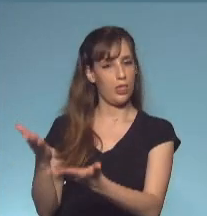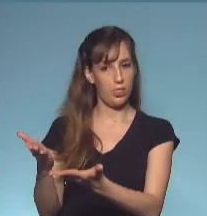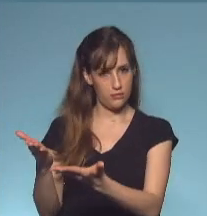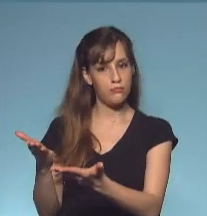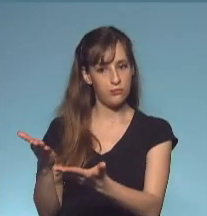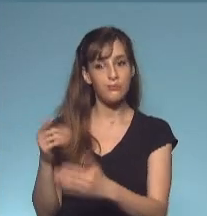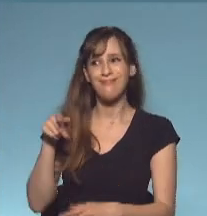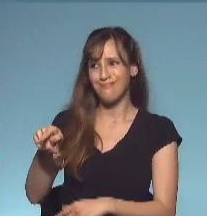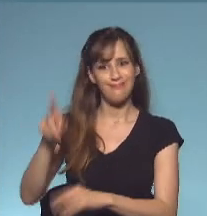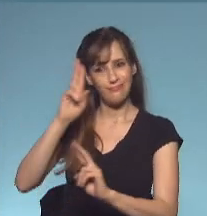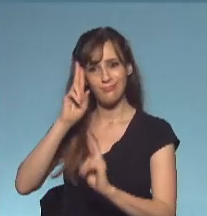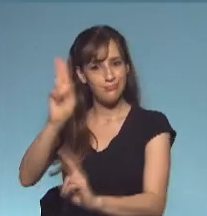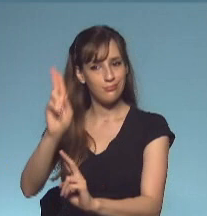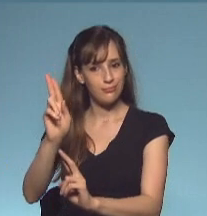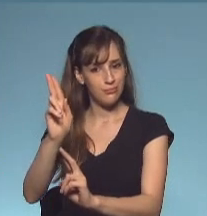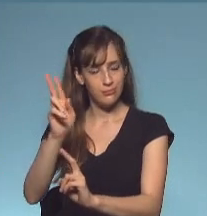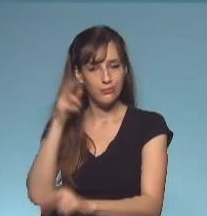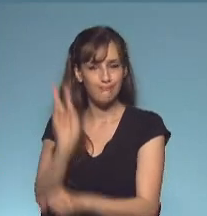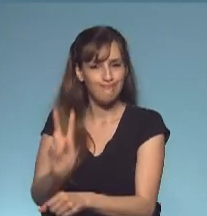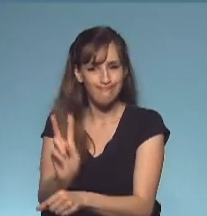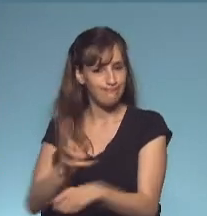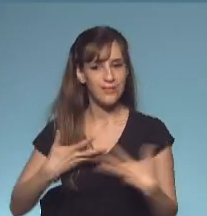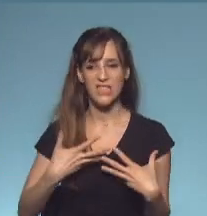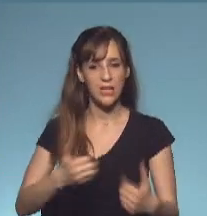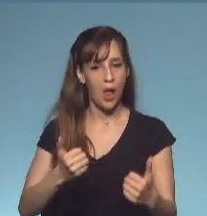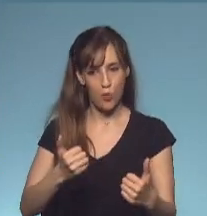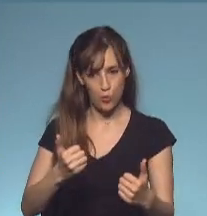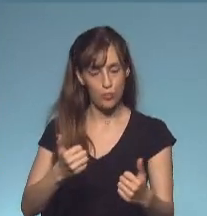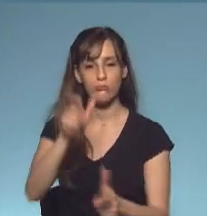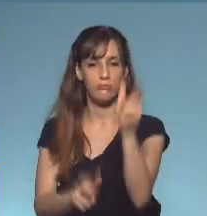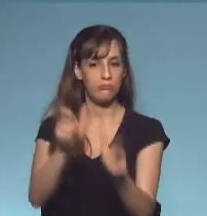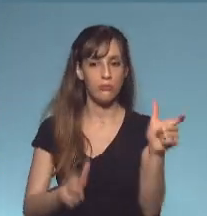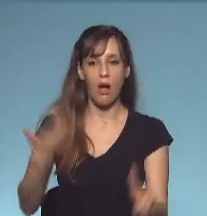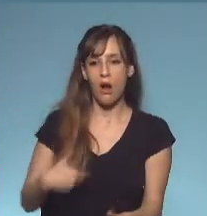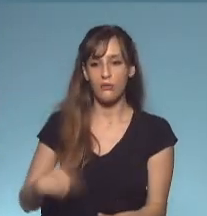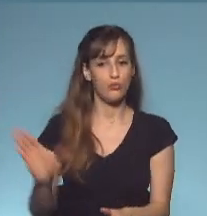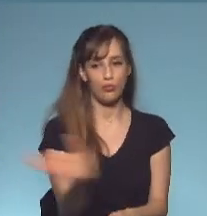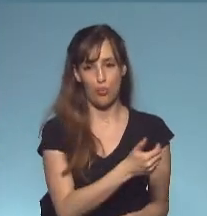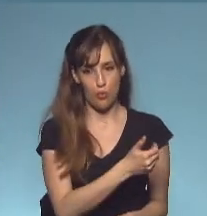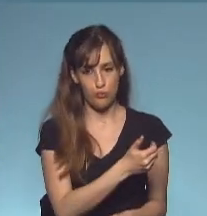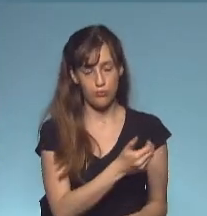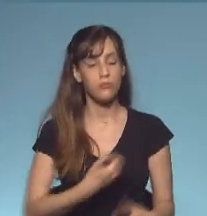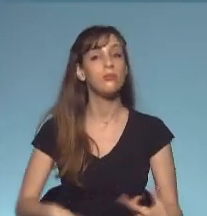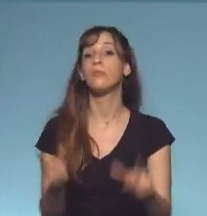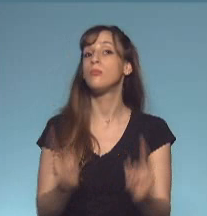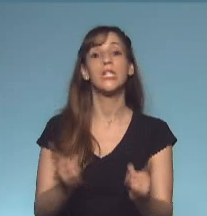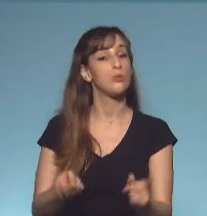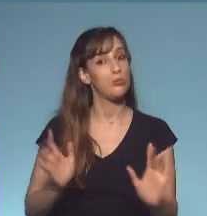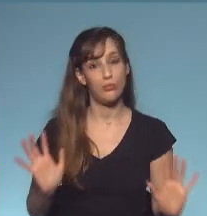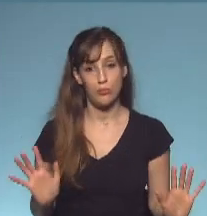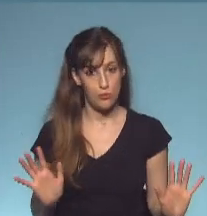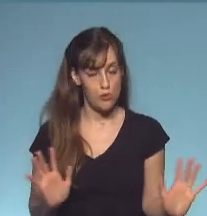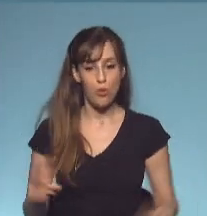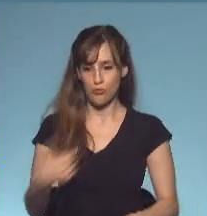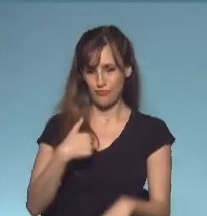cuenta, valorando y priorizando la salud de los y las argentinas. De la misma manera que no puedo